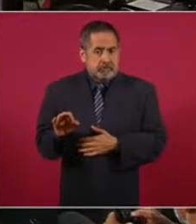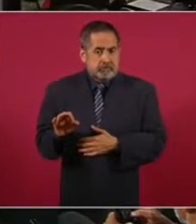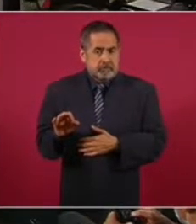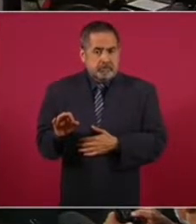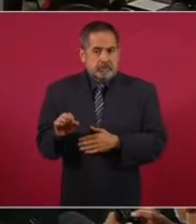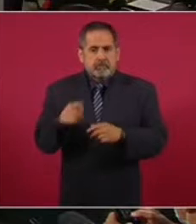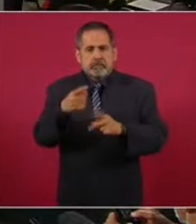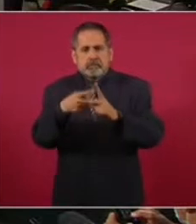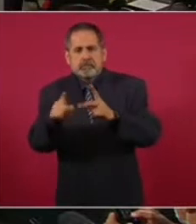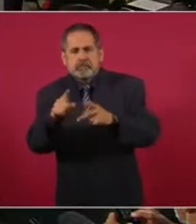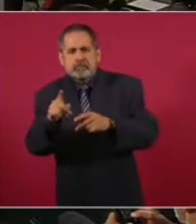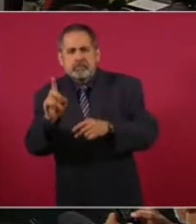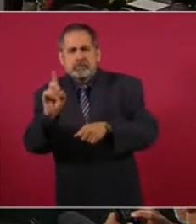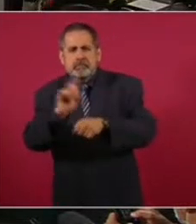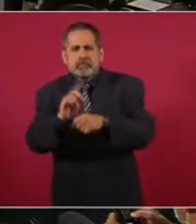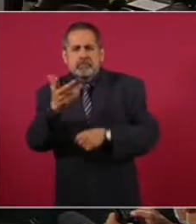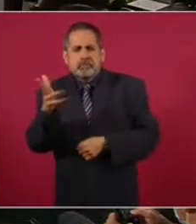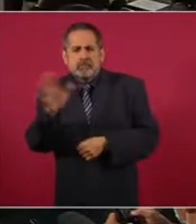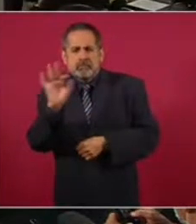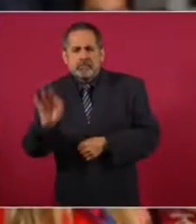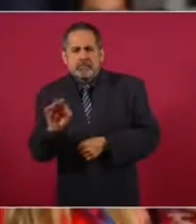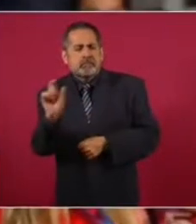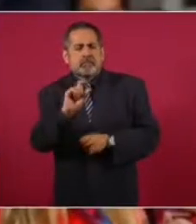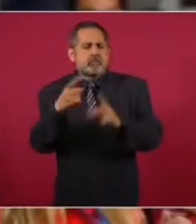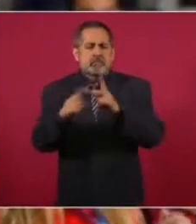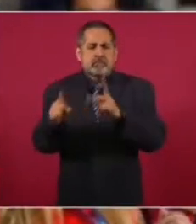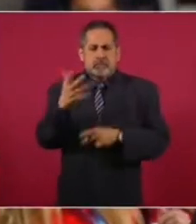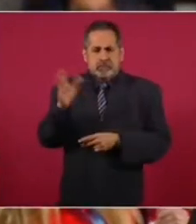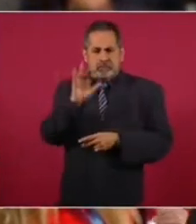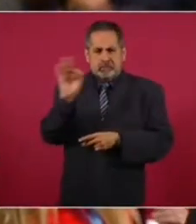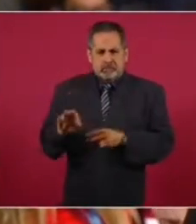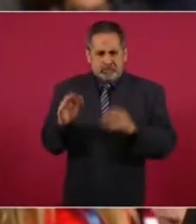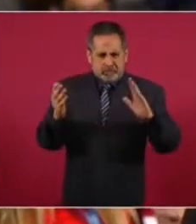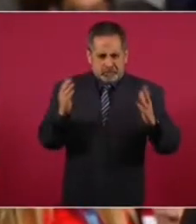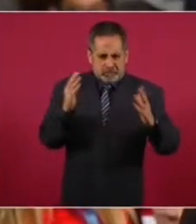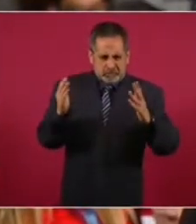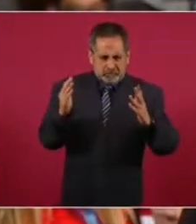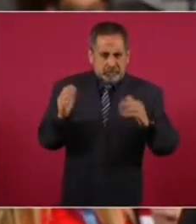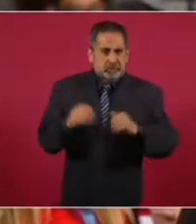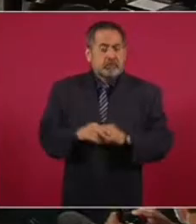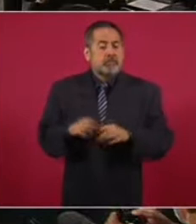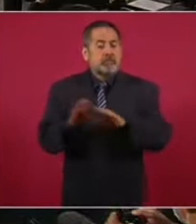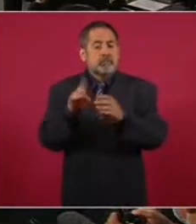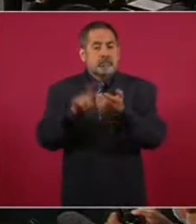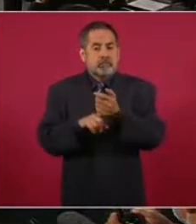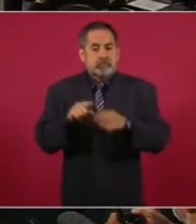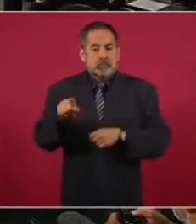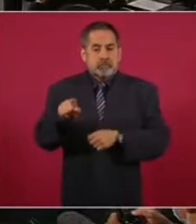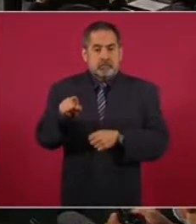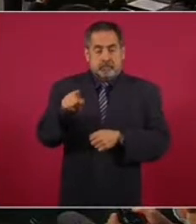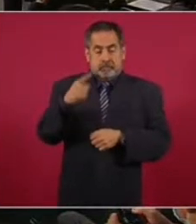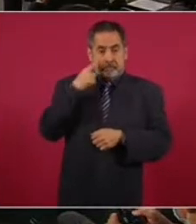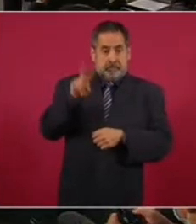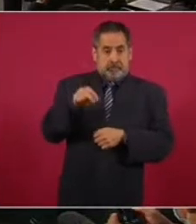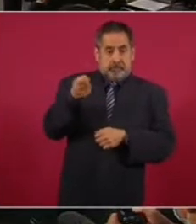¿Desde cuándo ese 10%? Perdón, señor presidente. ¿Mandé? ¿Desde cuándo es ese 10% comparado con qué? Comparado con 19.